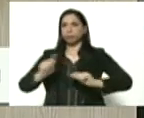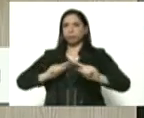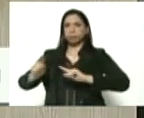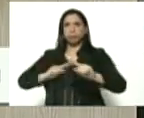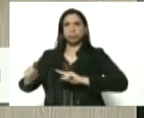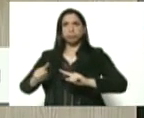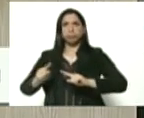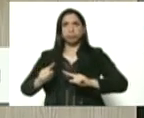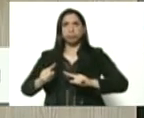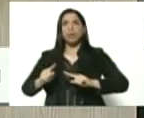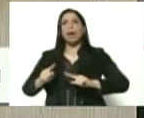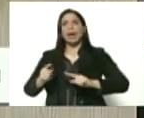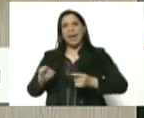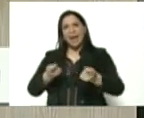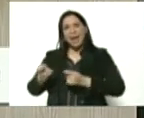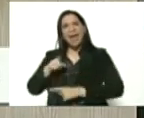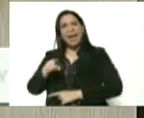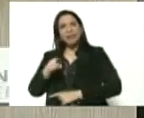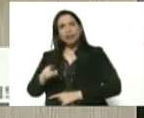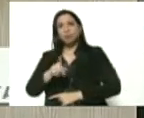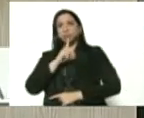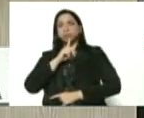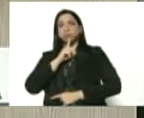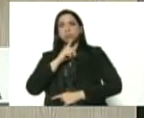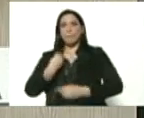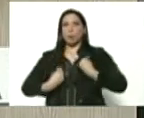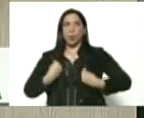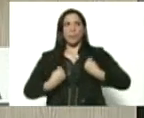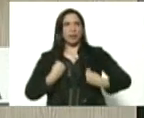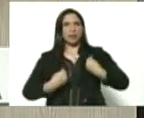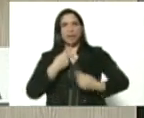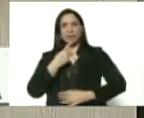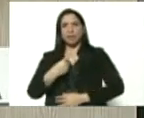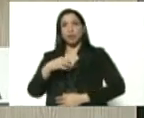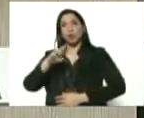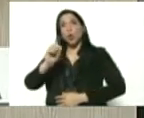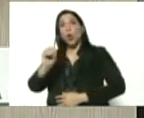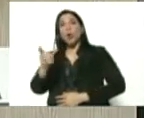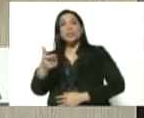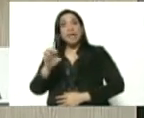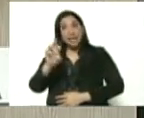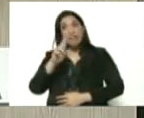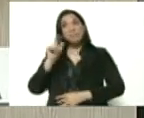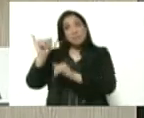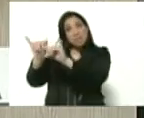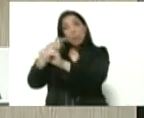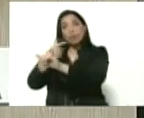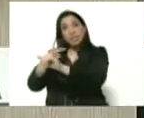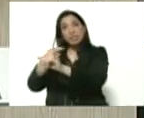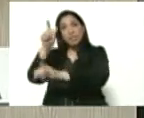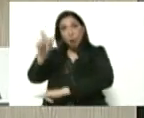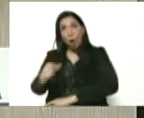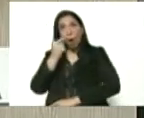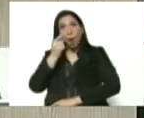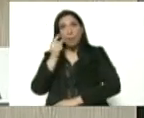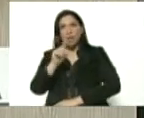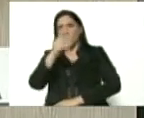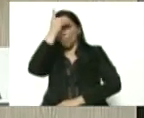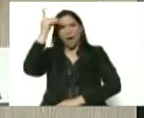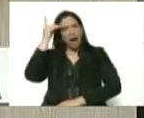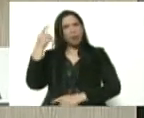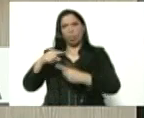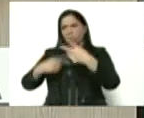y prudencia. Es extremadamente preocupante, señala Roger Noriega, no Mario Silva, ni Diosdado, ni